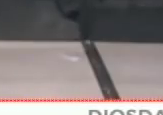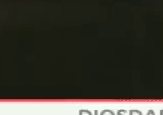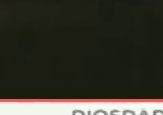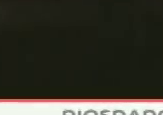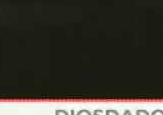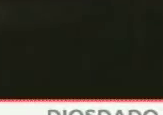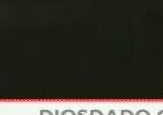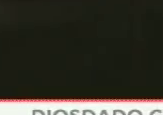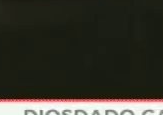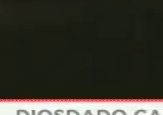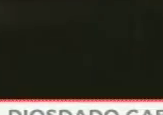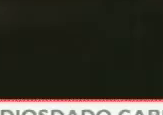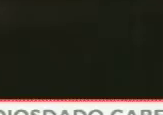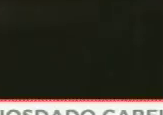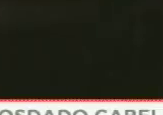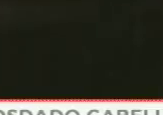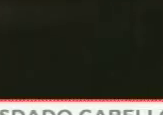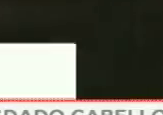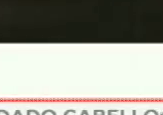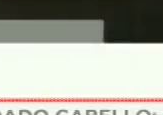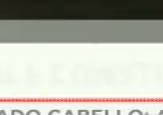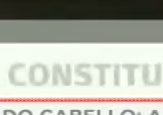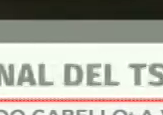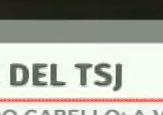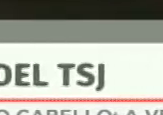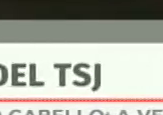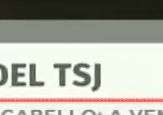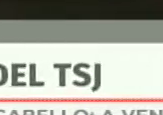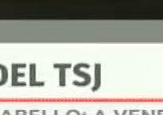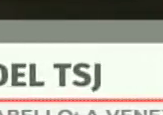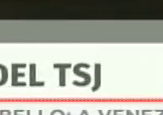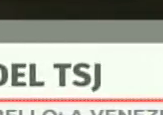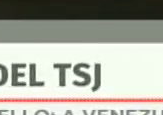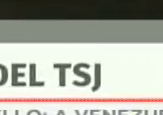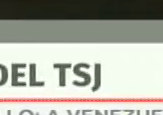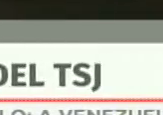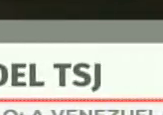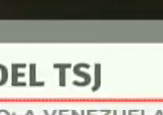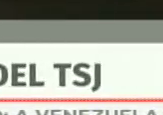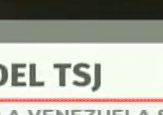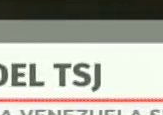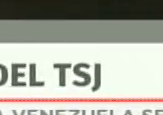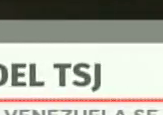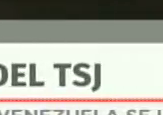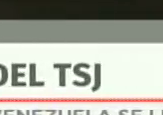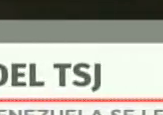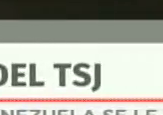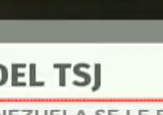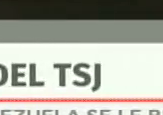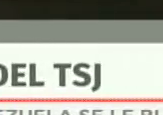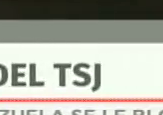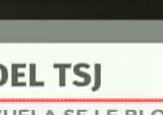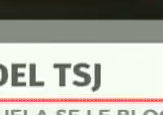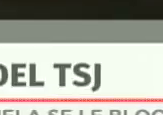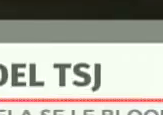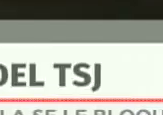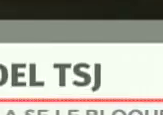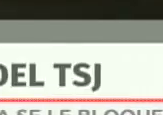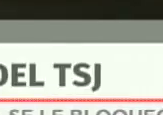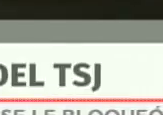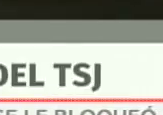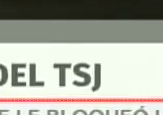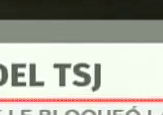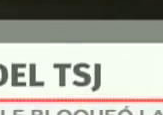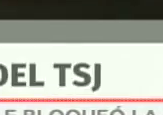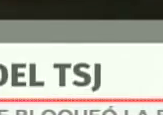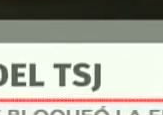La transición a la democracia para establecer la vigencia de la Constitución de la República Bolivariana de Venezuela, de fecha